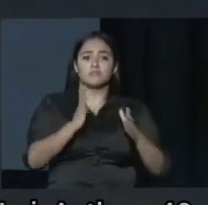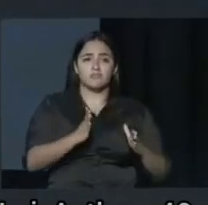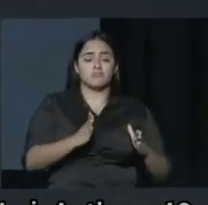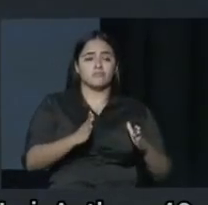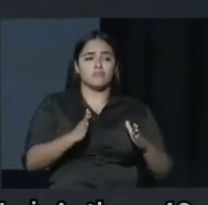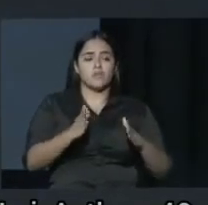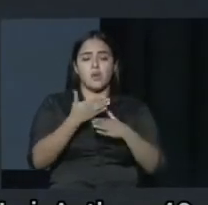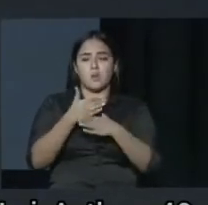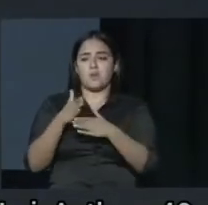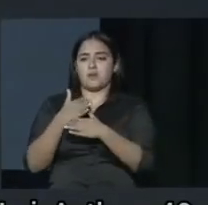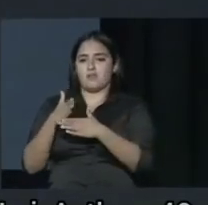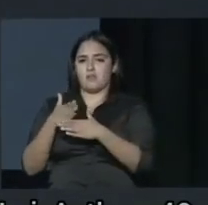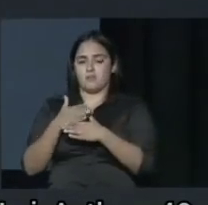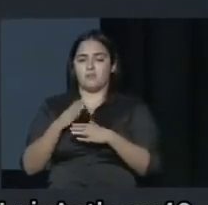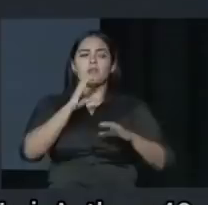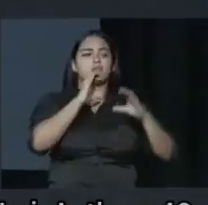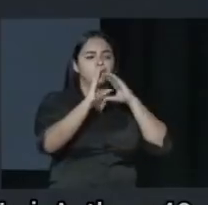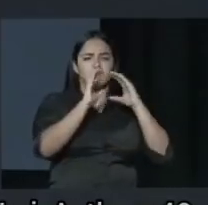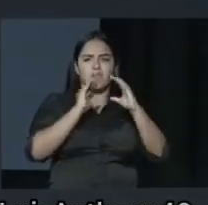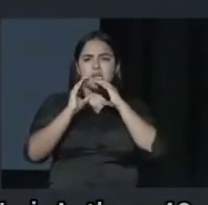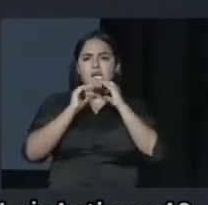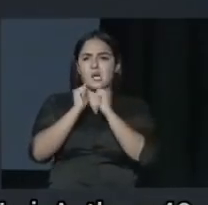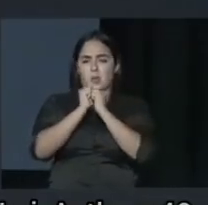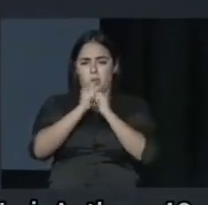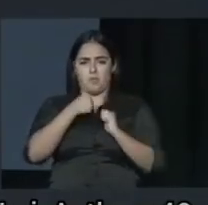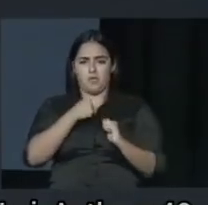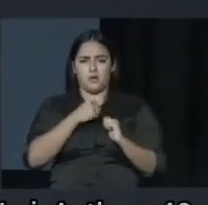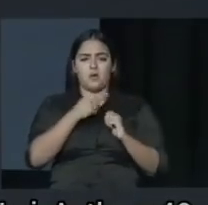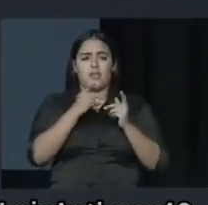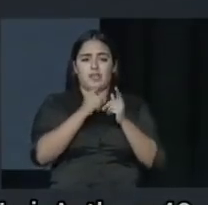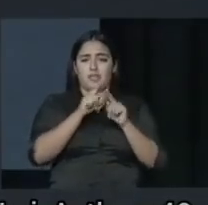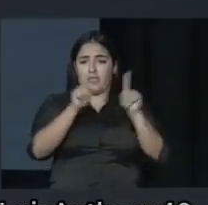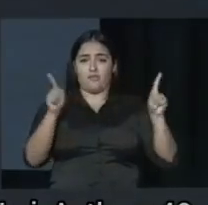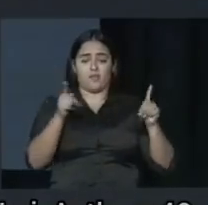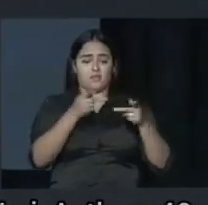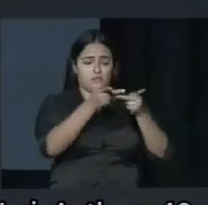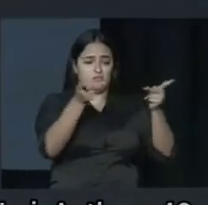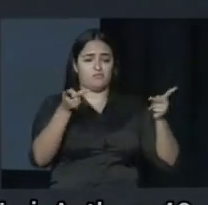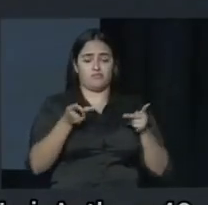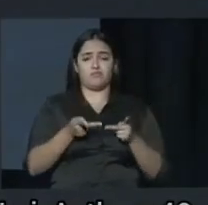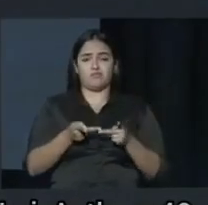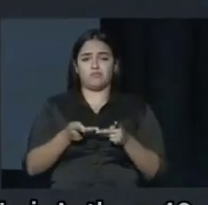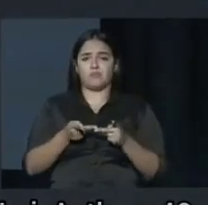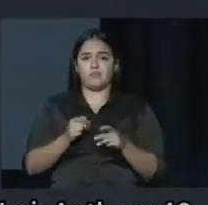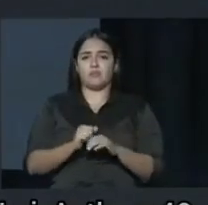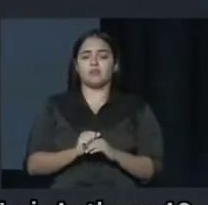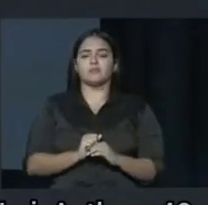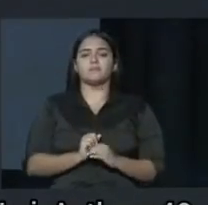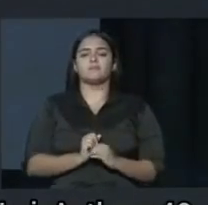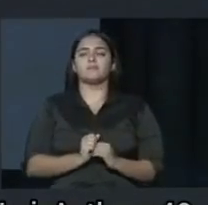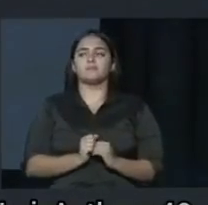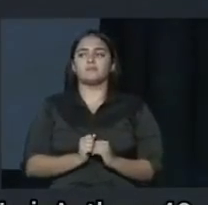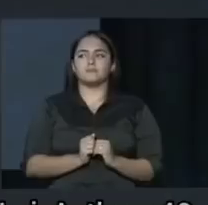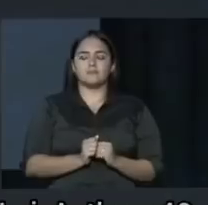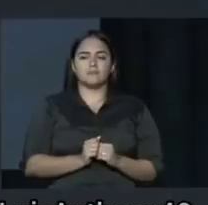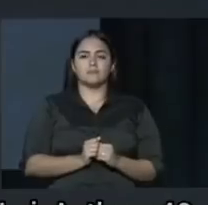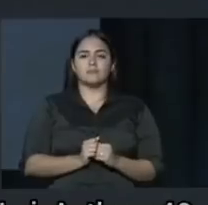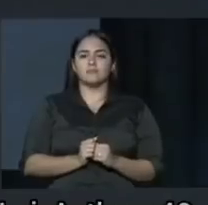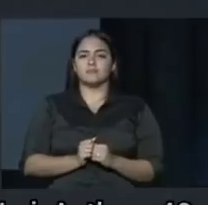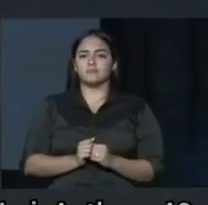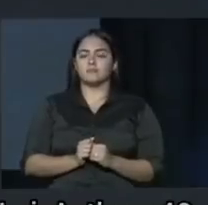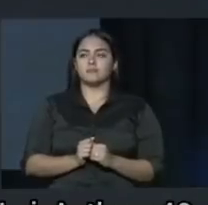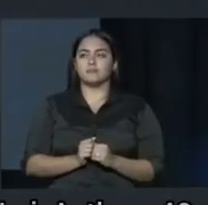presente para conversar conmigo en panaderías, cafeterías, negocios, plazas y en sus hogares.